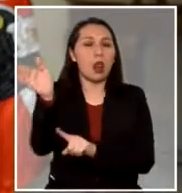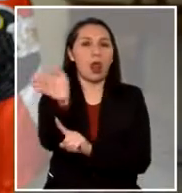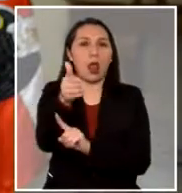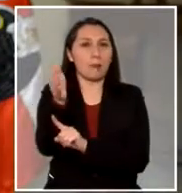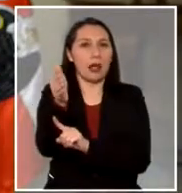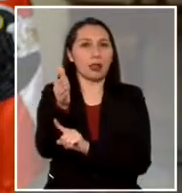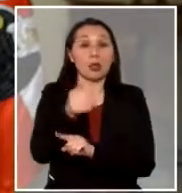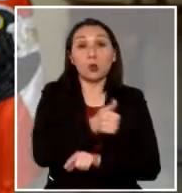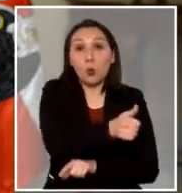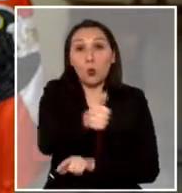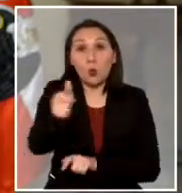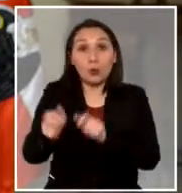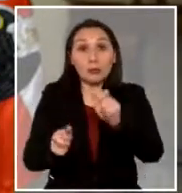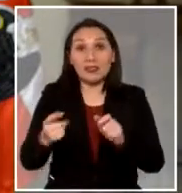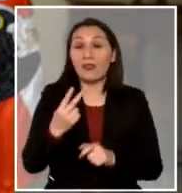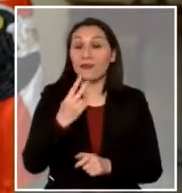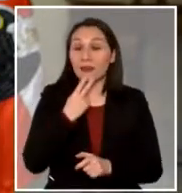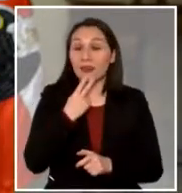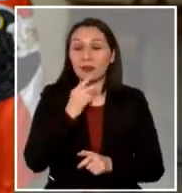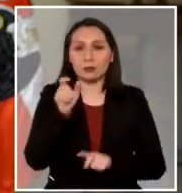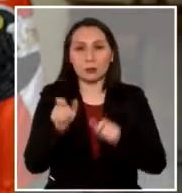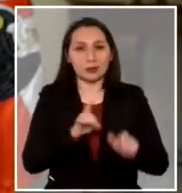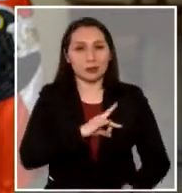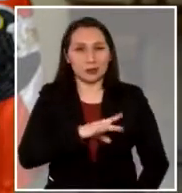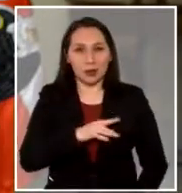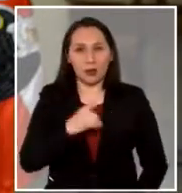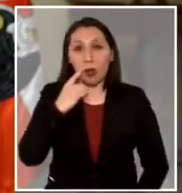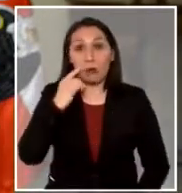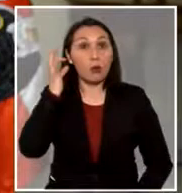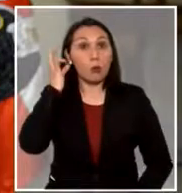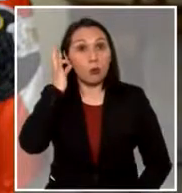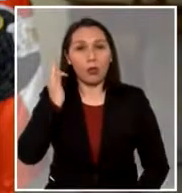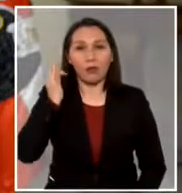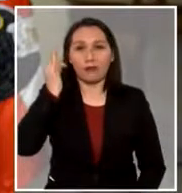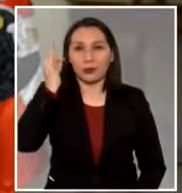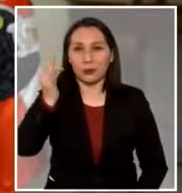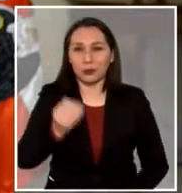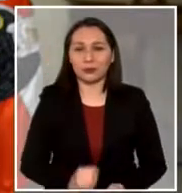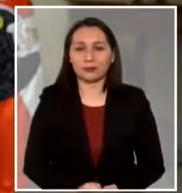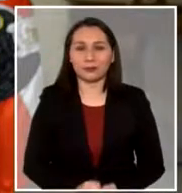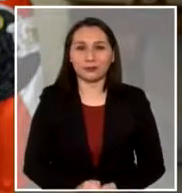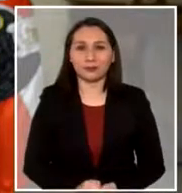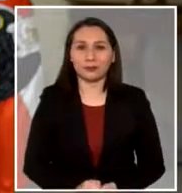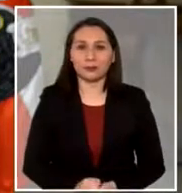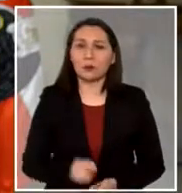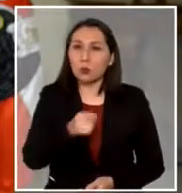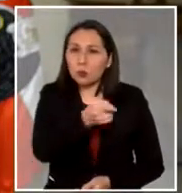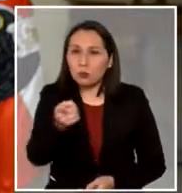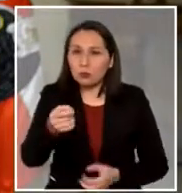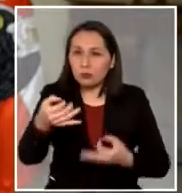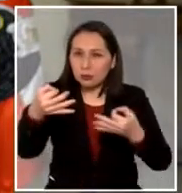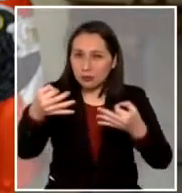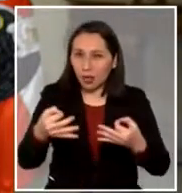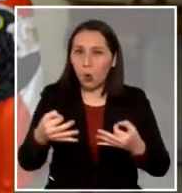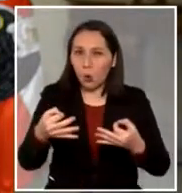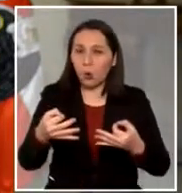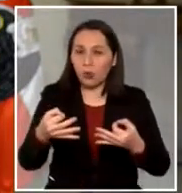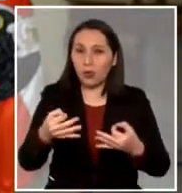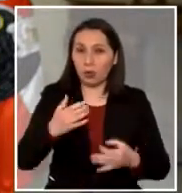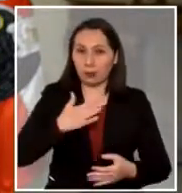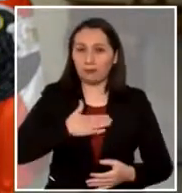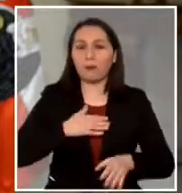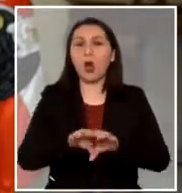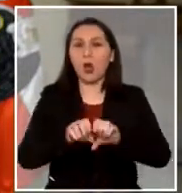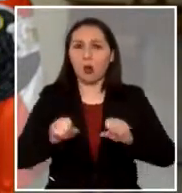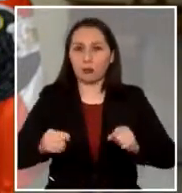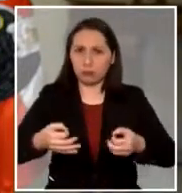de todos quienes la habitamos y de las chilenas y chilenos del futuro tengan la certeza de mi